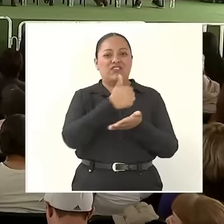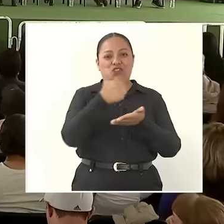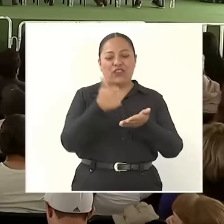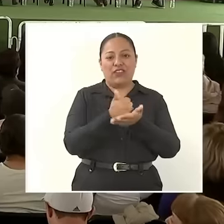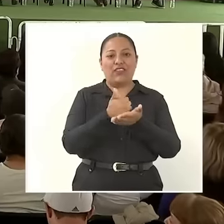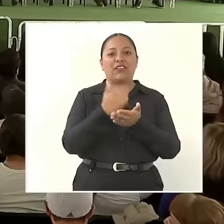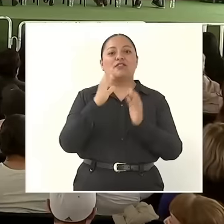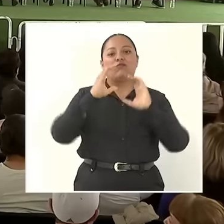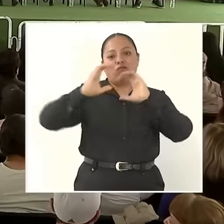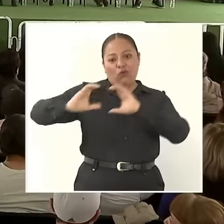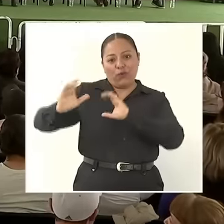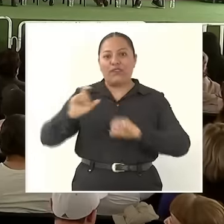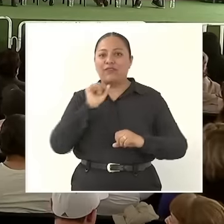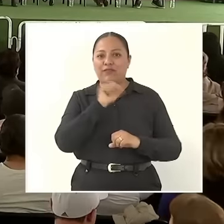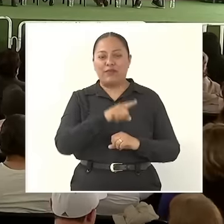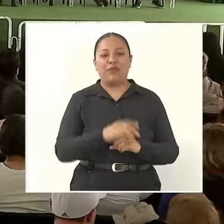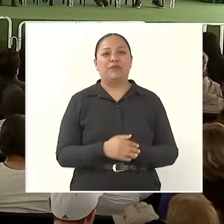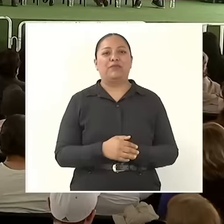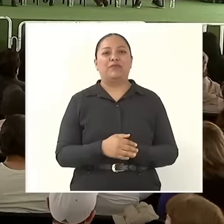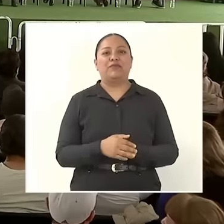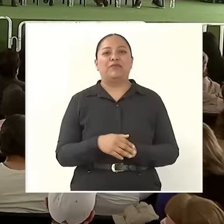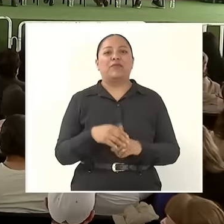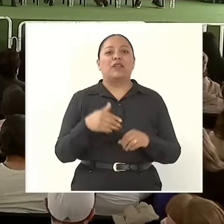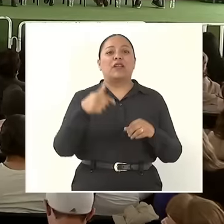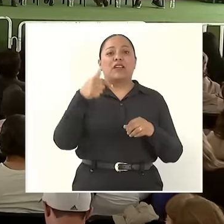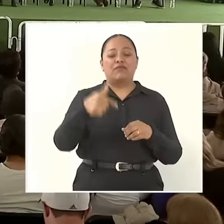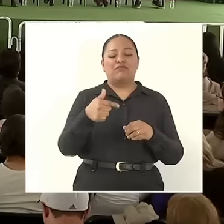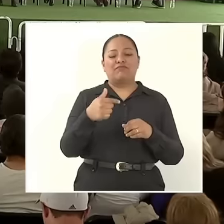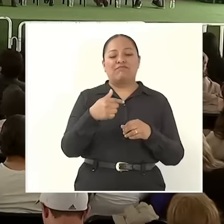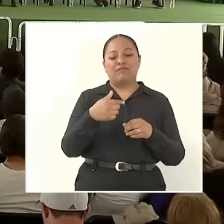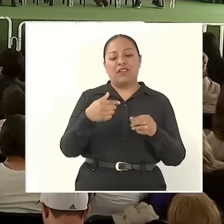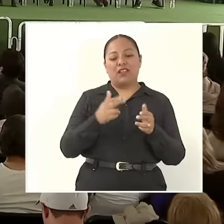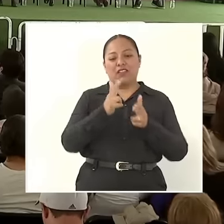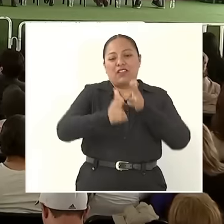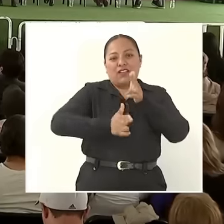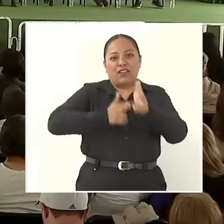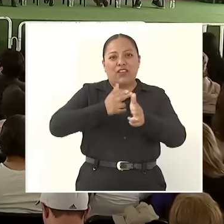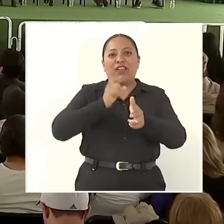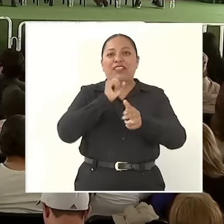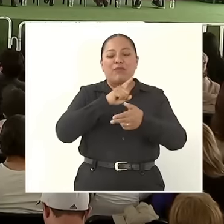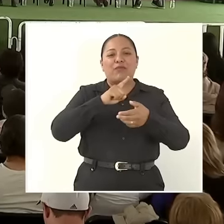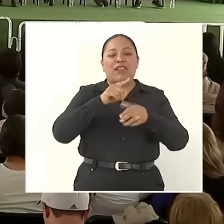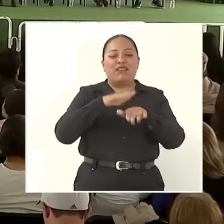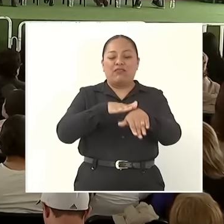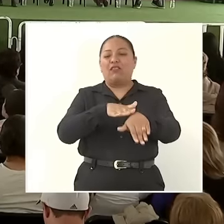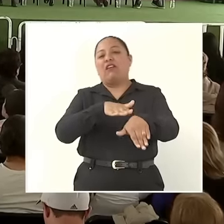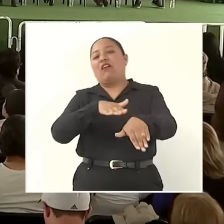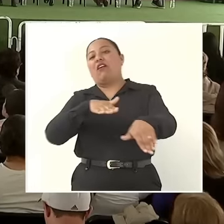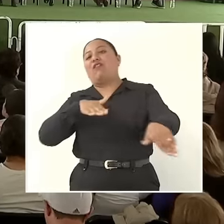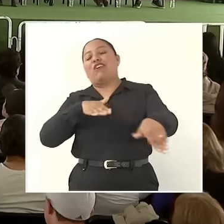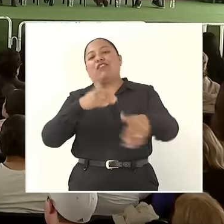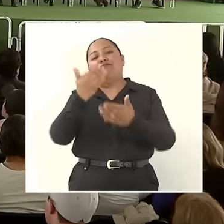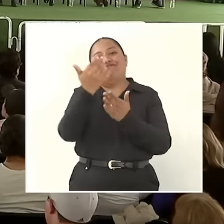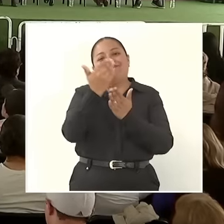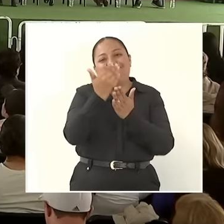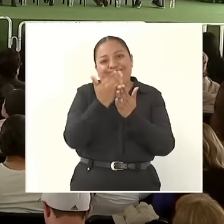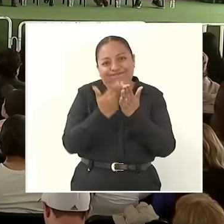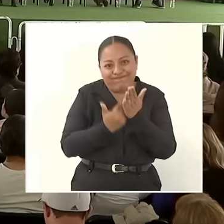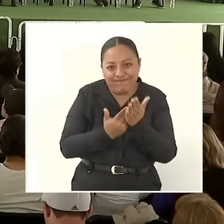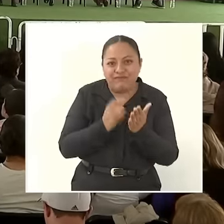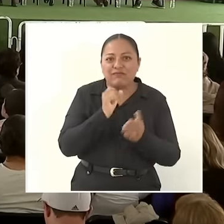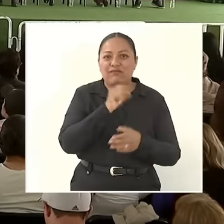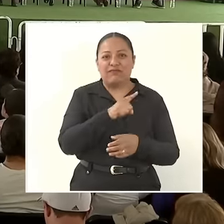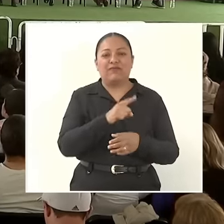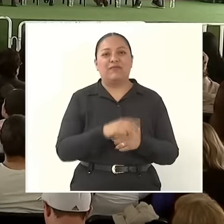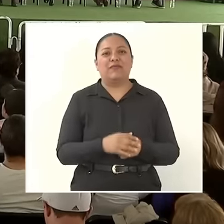que estamos planificando desviarán el tráfico ferroviario de áreas urbanas densamente pobladas, reduciendo la congestión vehicular en